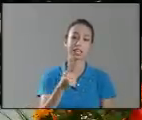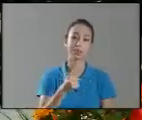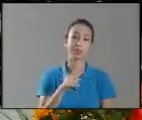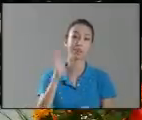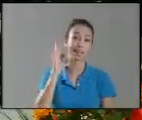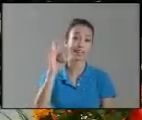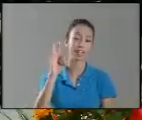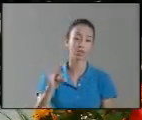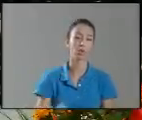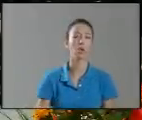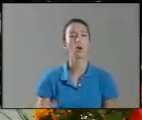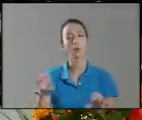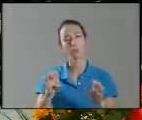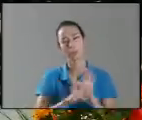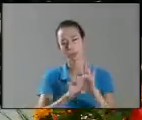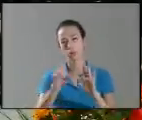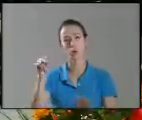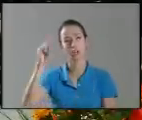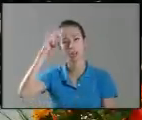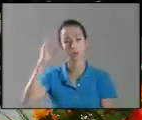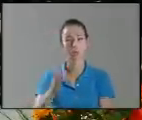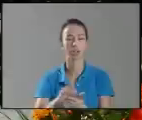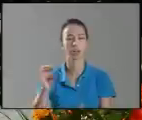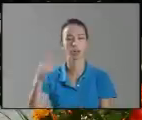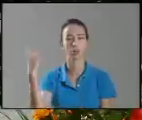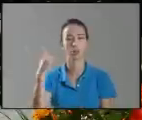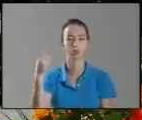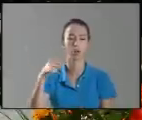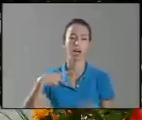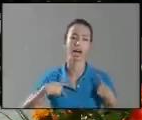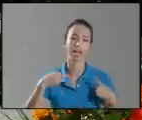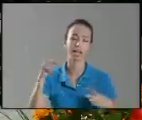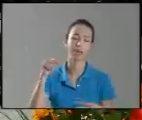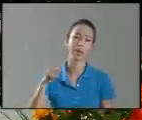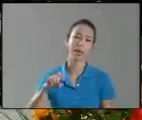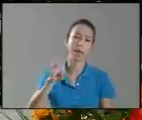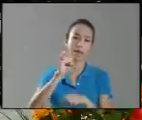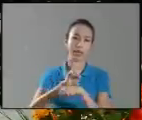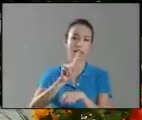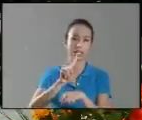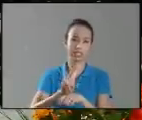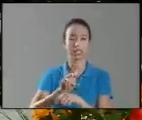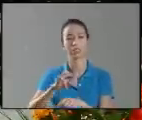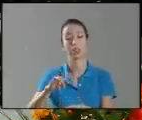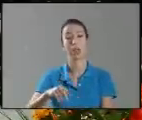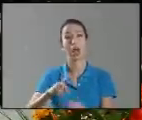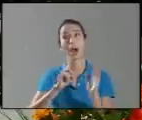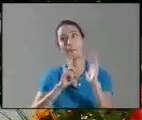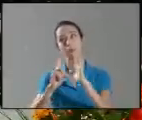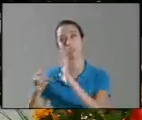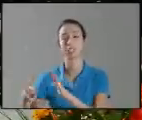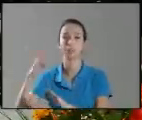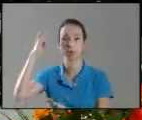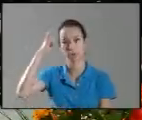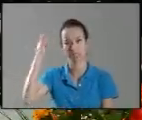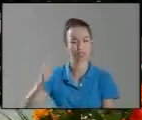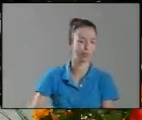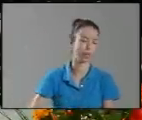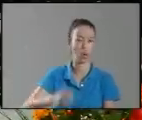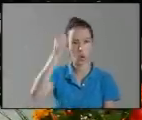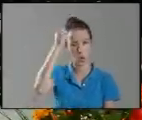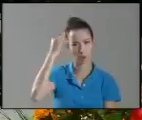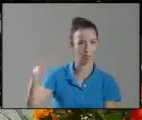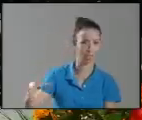fuerte. No es que lo crea, digamos, en Guatemala no va a creer que todos creen que hay apóstoles, profetas, y